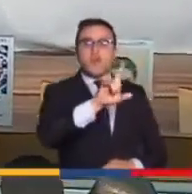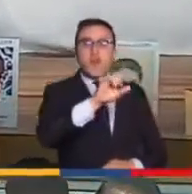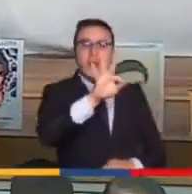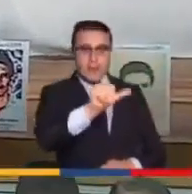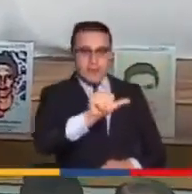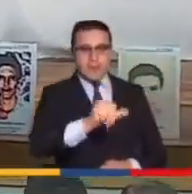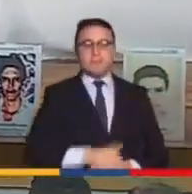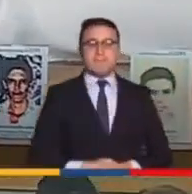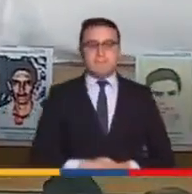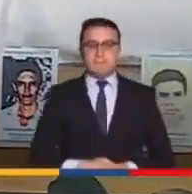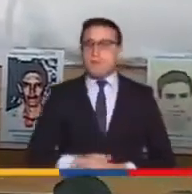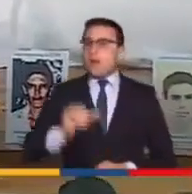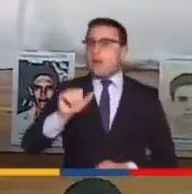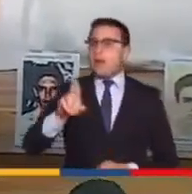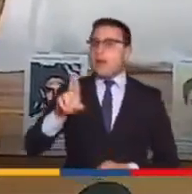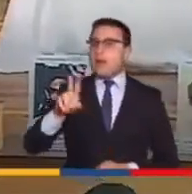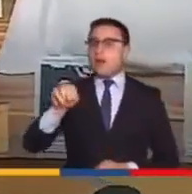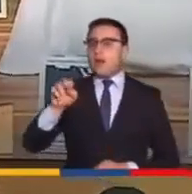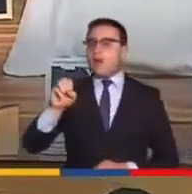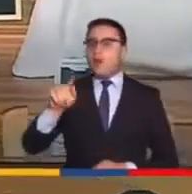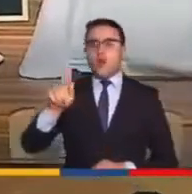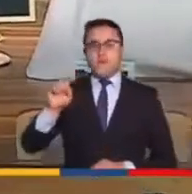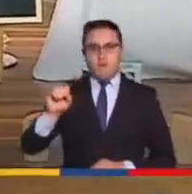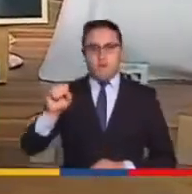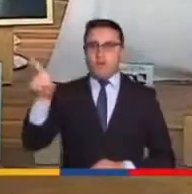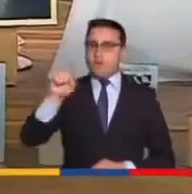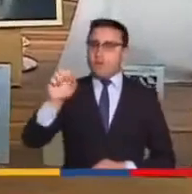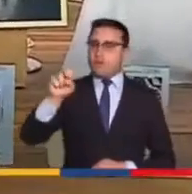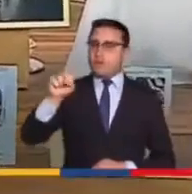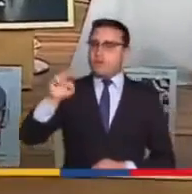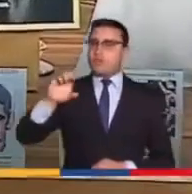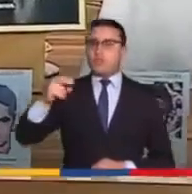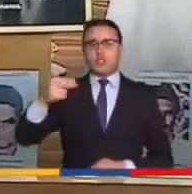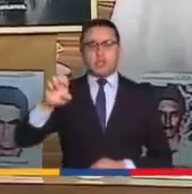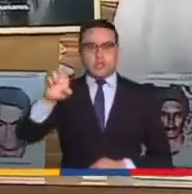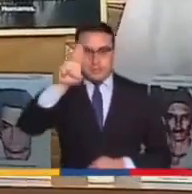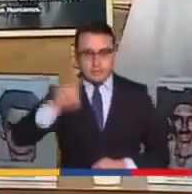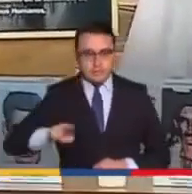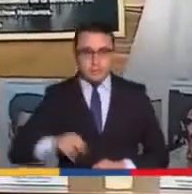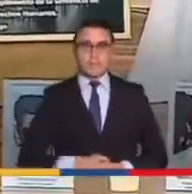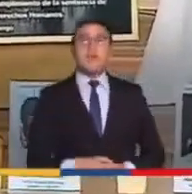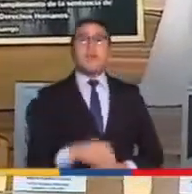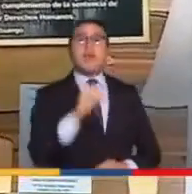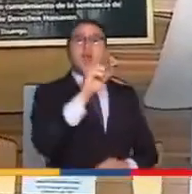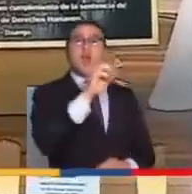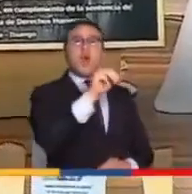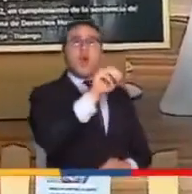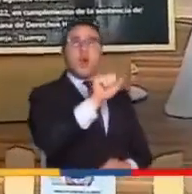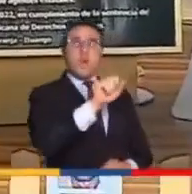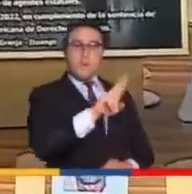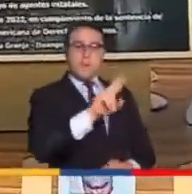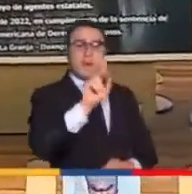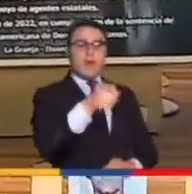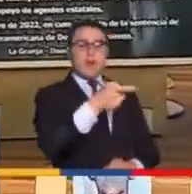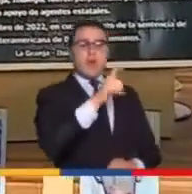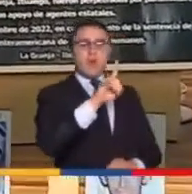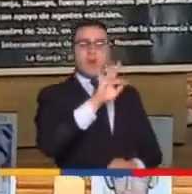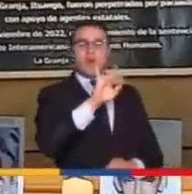Zavala, Arnulfo Sánchez Álvarez, Omar Iván Gutiérrez